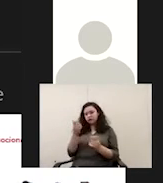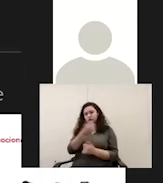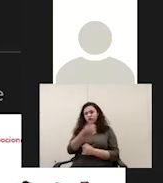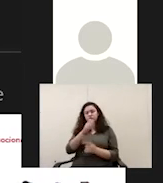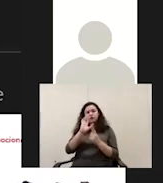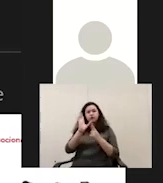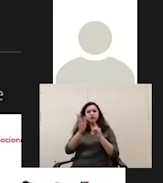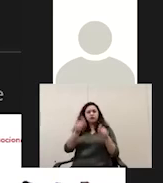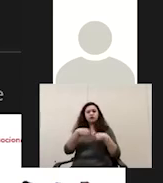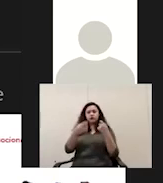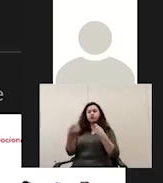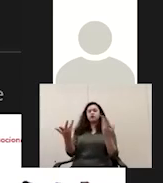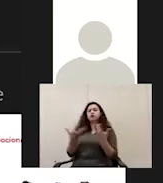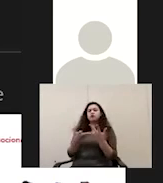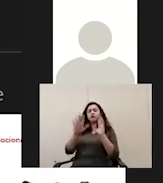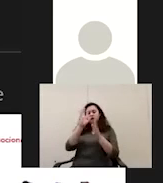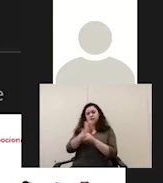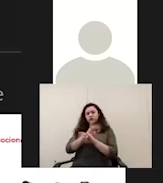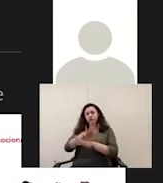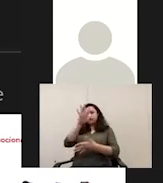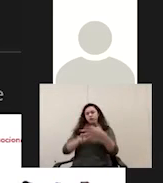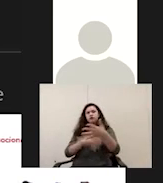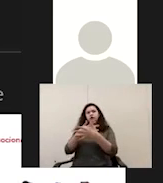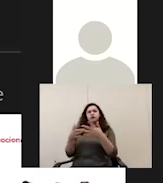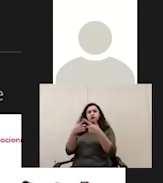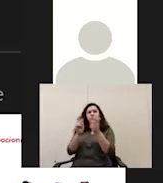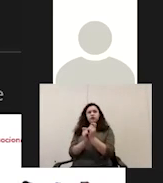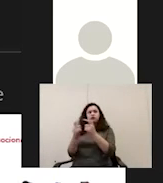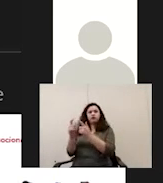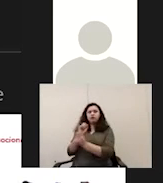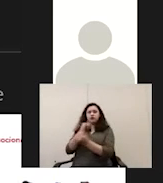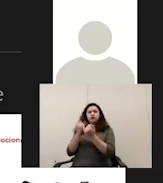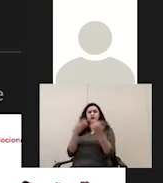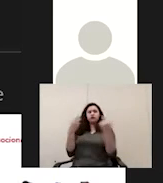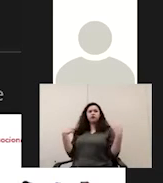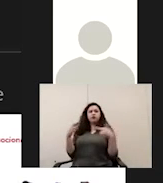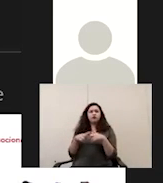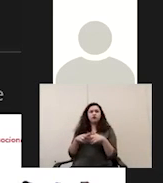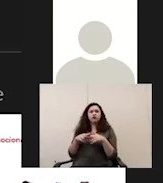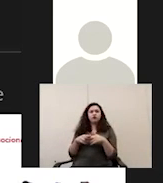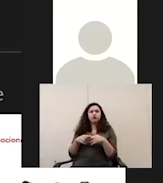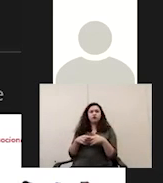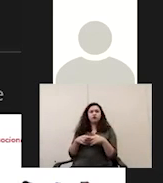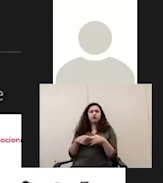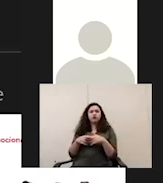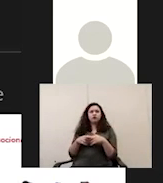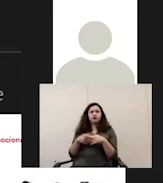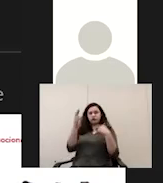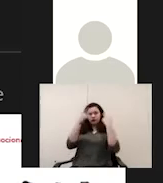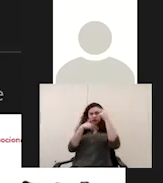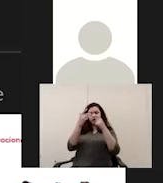comité. Se va a generar una base de datos con los alumnos de cada grupo, así como de los docentes, y se va a realizar un monitoreo diario de cada